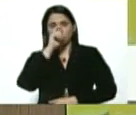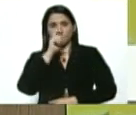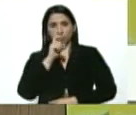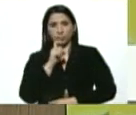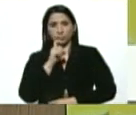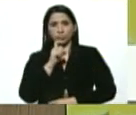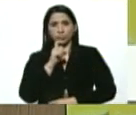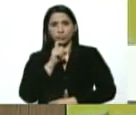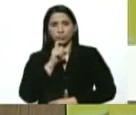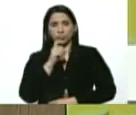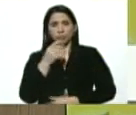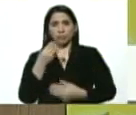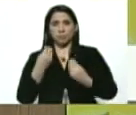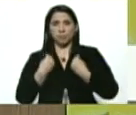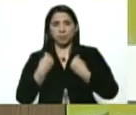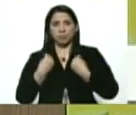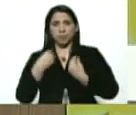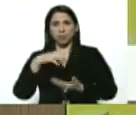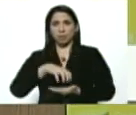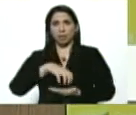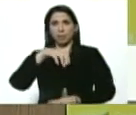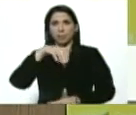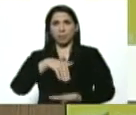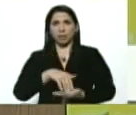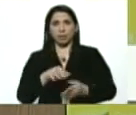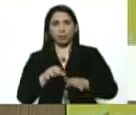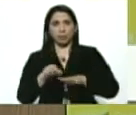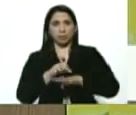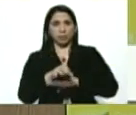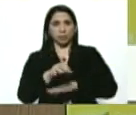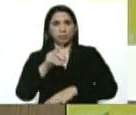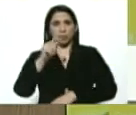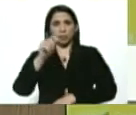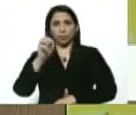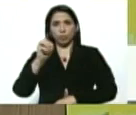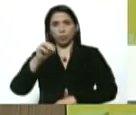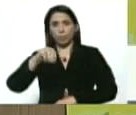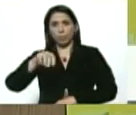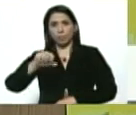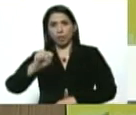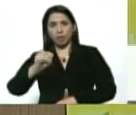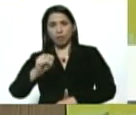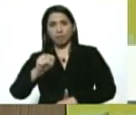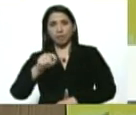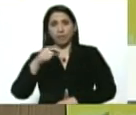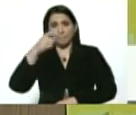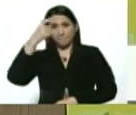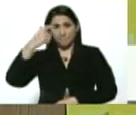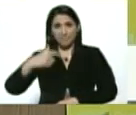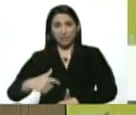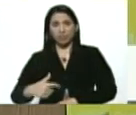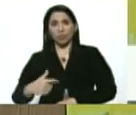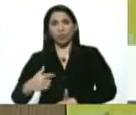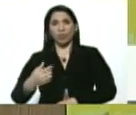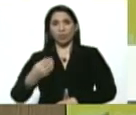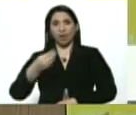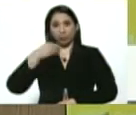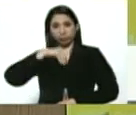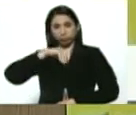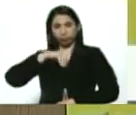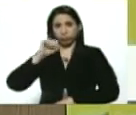residente del estado miranda del municipio tomás lander es una persona que era portadora de una inmunodeficiencia